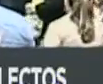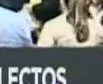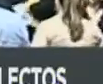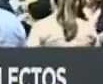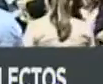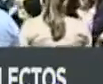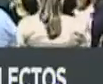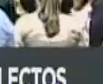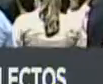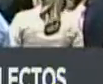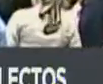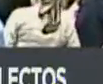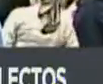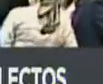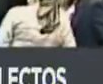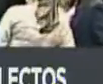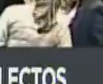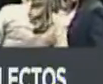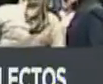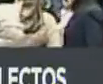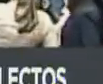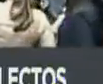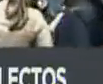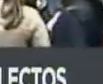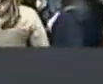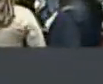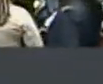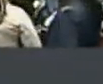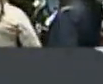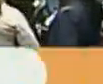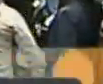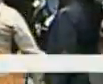que podemos aportar a esta hora desde el Salón Protocolar